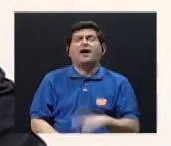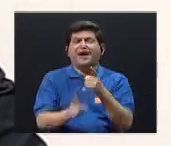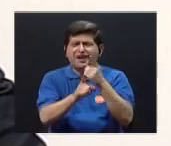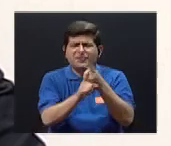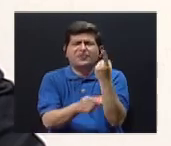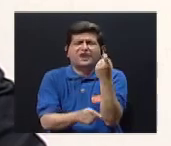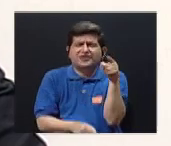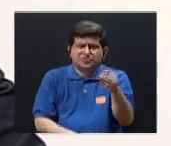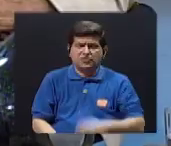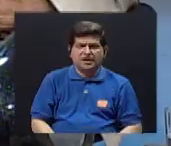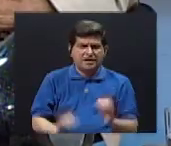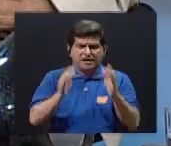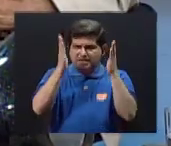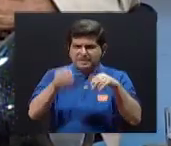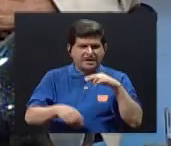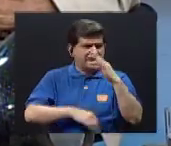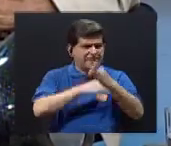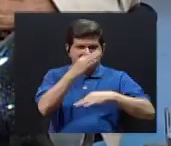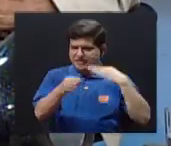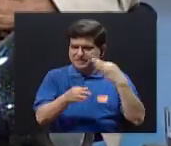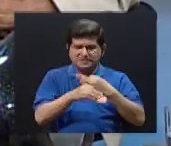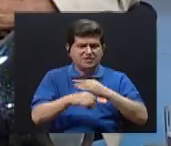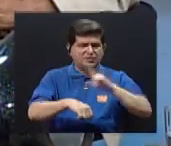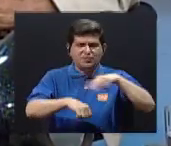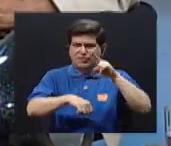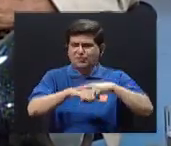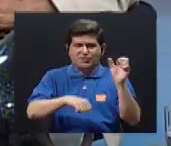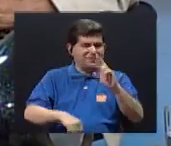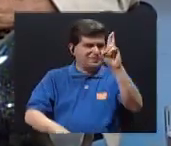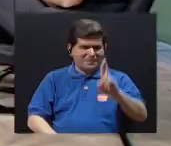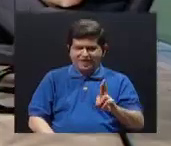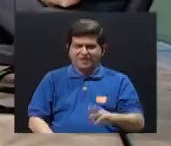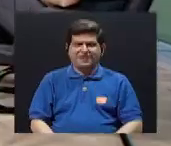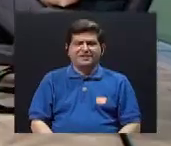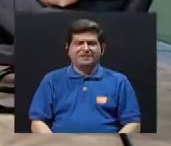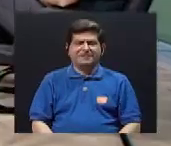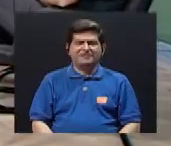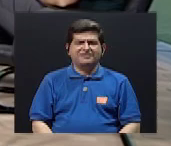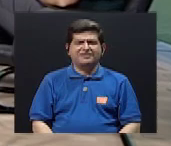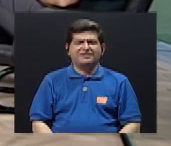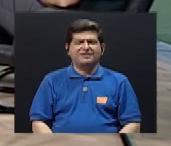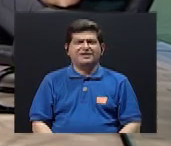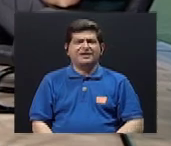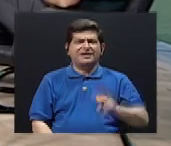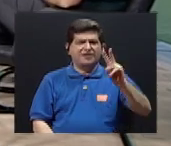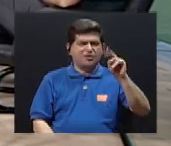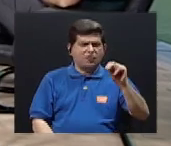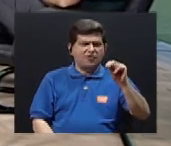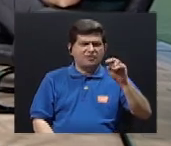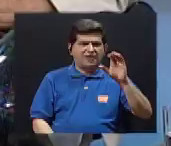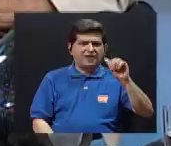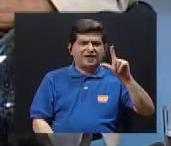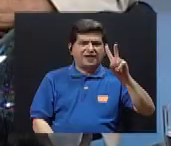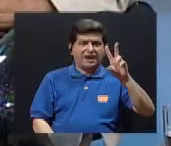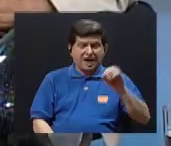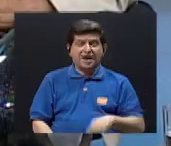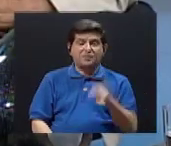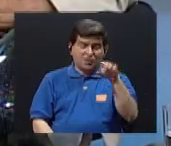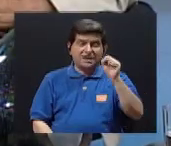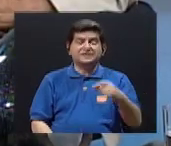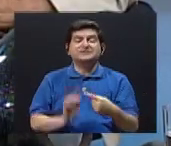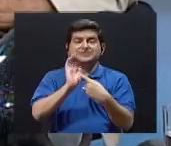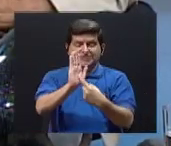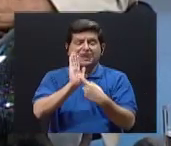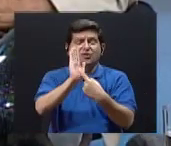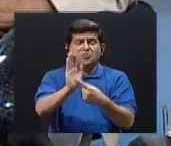nos olvidó. Sí. Correcto. Ninguno de ellos es tico promedio. No, claro que no. Y Norval Calvo retrata muy bien al tico